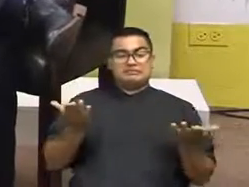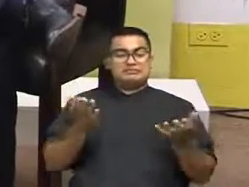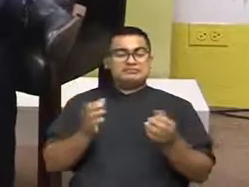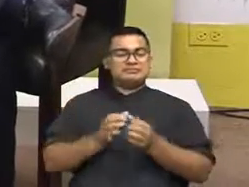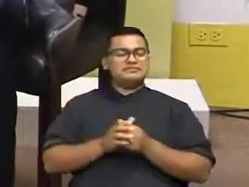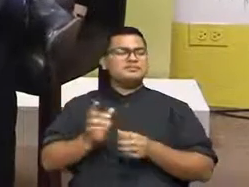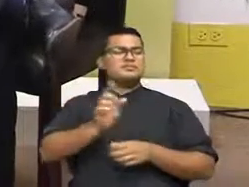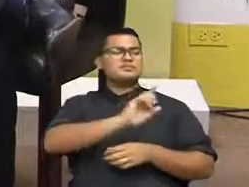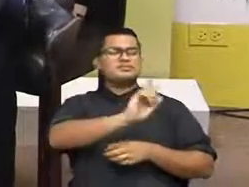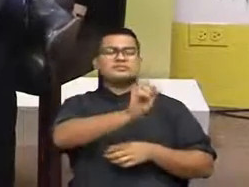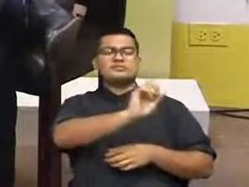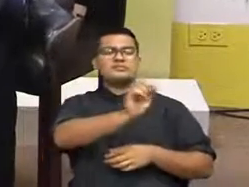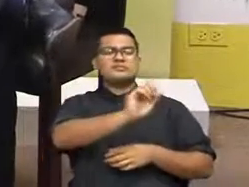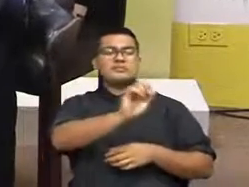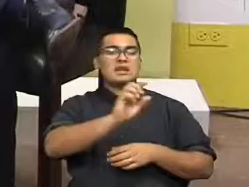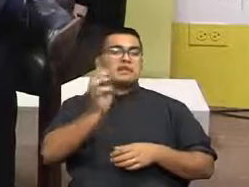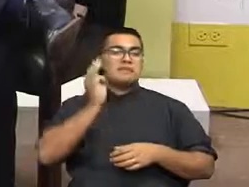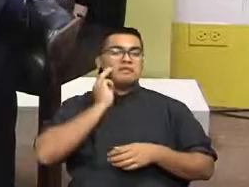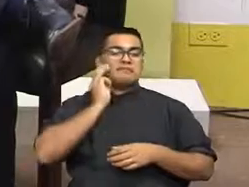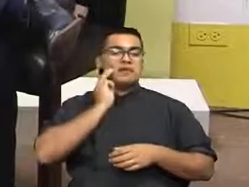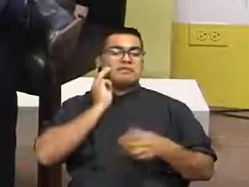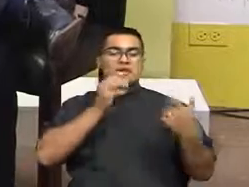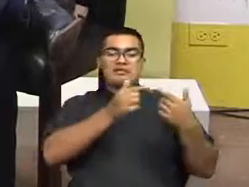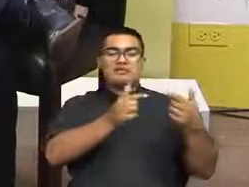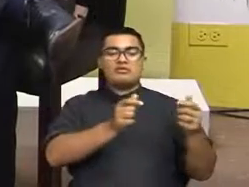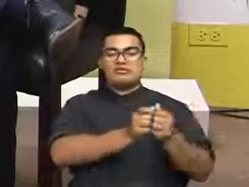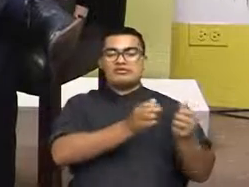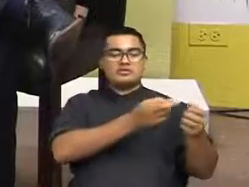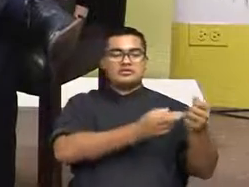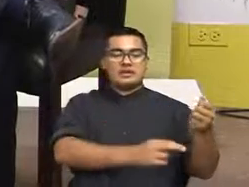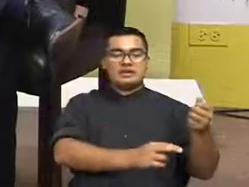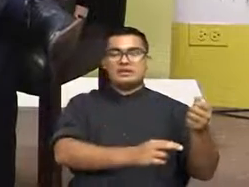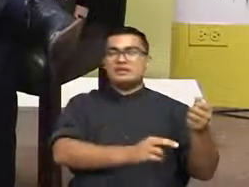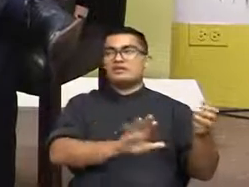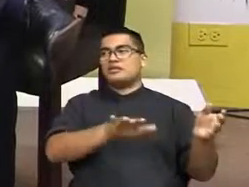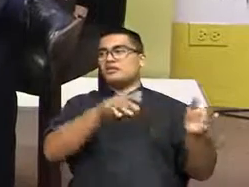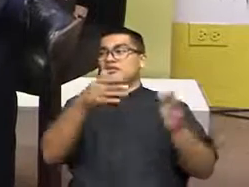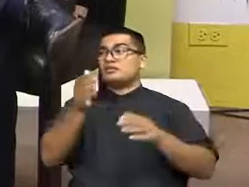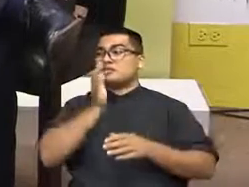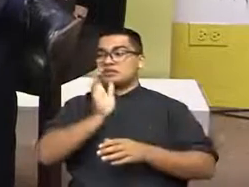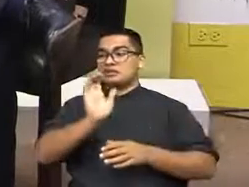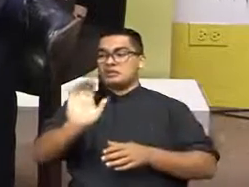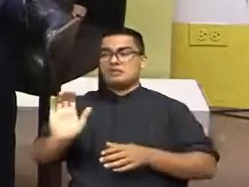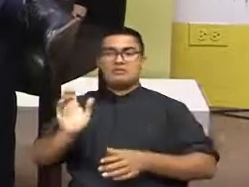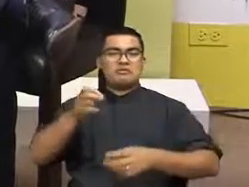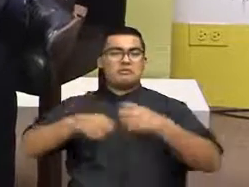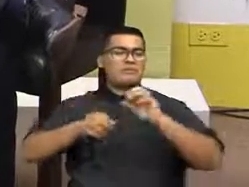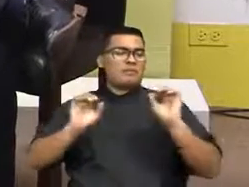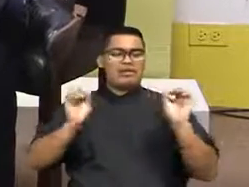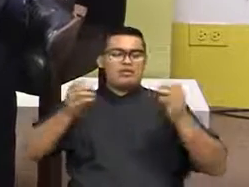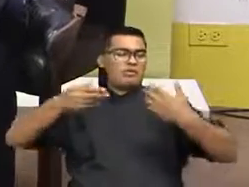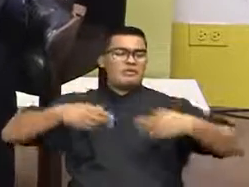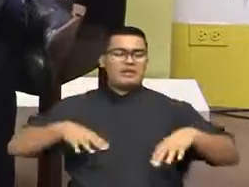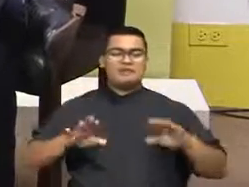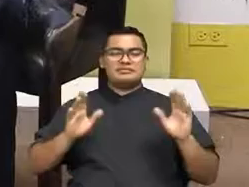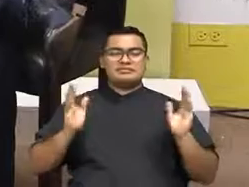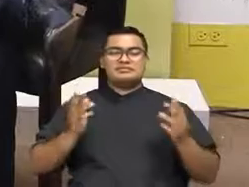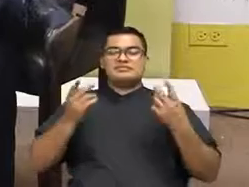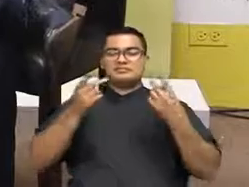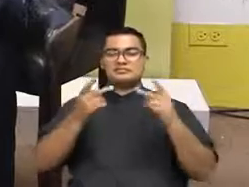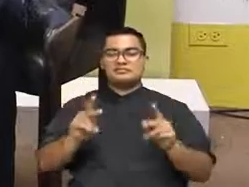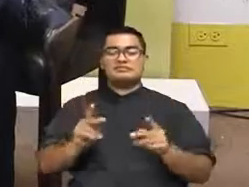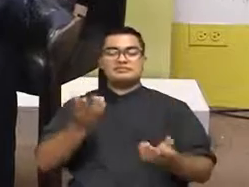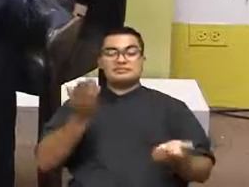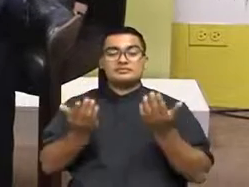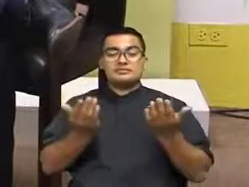más. La mamá puede tener su grupo y normalmente el niño no puede llegar a tener el mismo grupo materno. Puede llegar a tener el